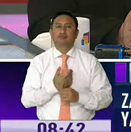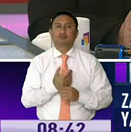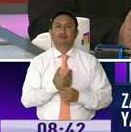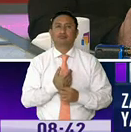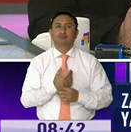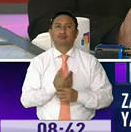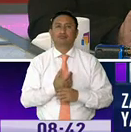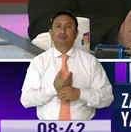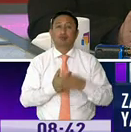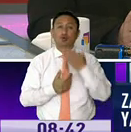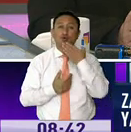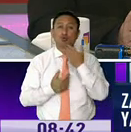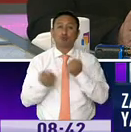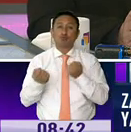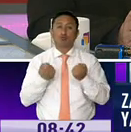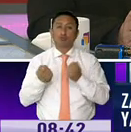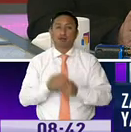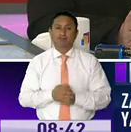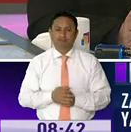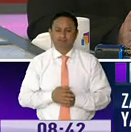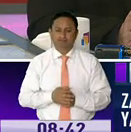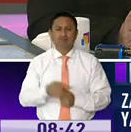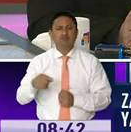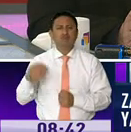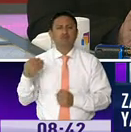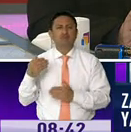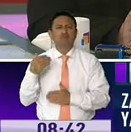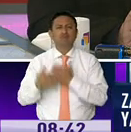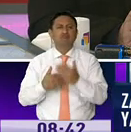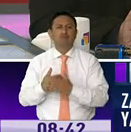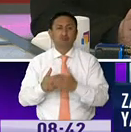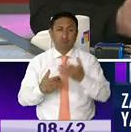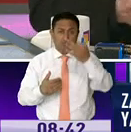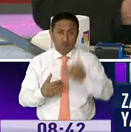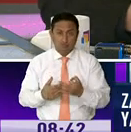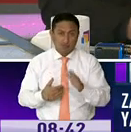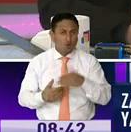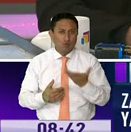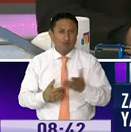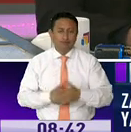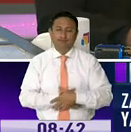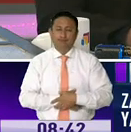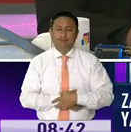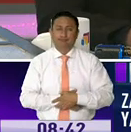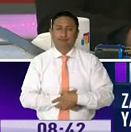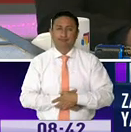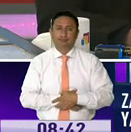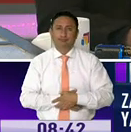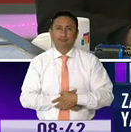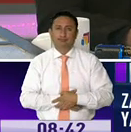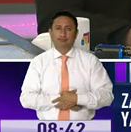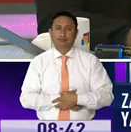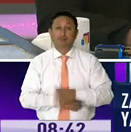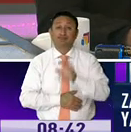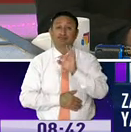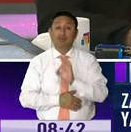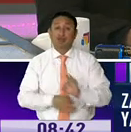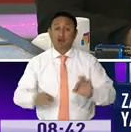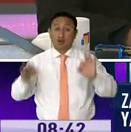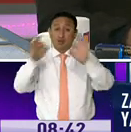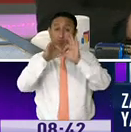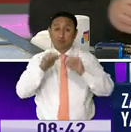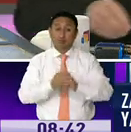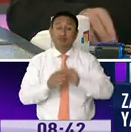¿Cómo se les ha manejado? ¿Y qué protocolos se tiene en favor de que esto se cumpla? Eso es importante, Roberto. Nosotros estamos